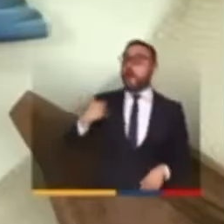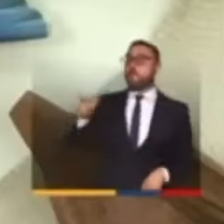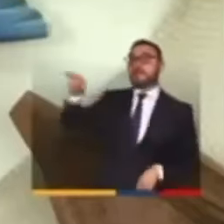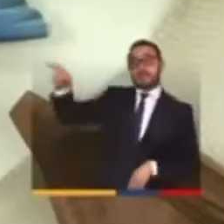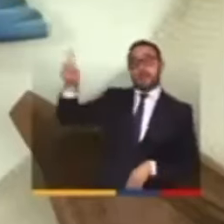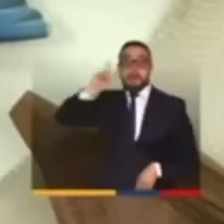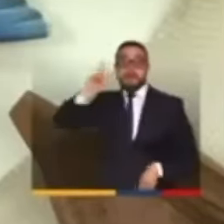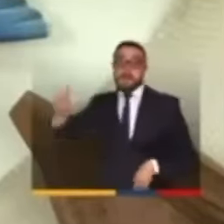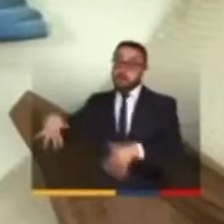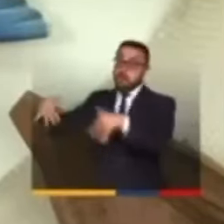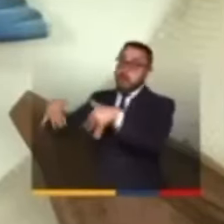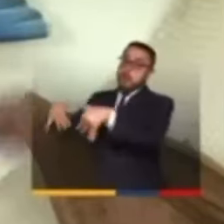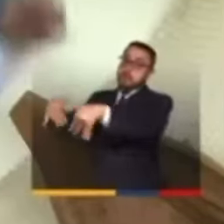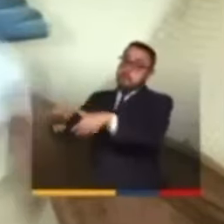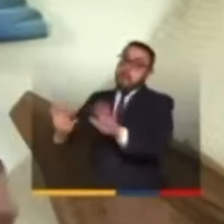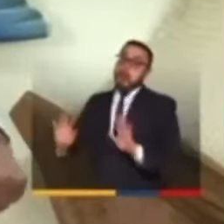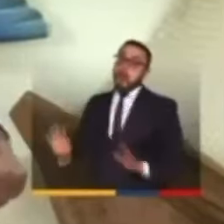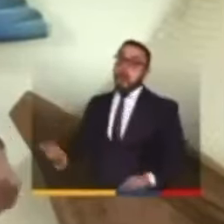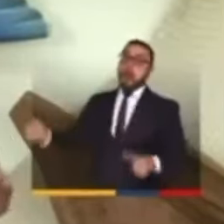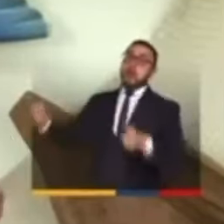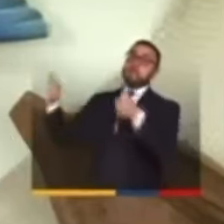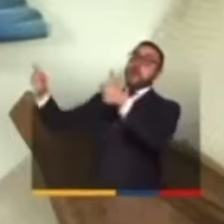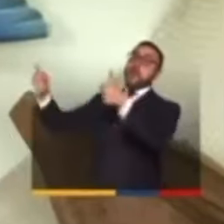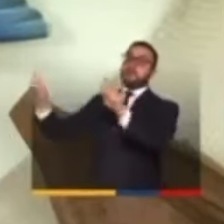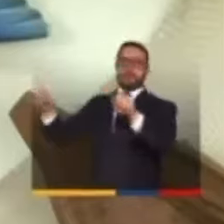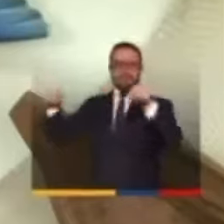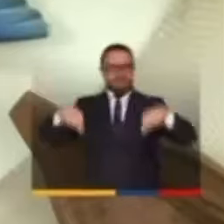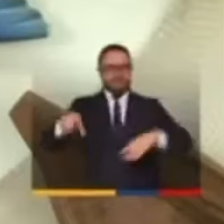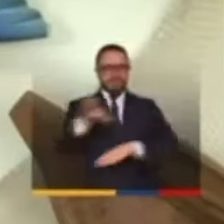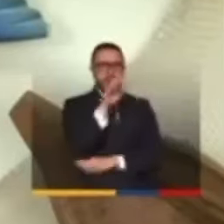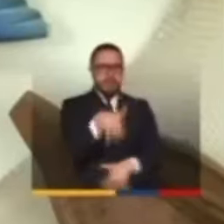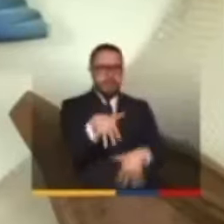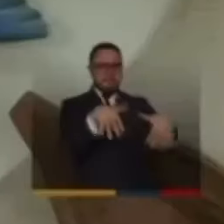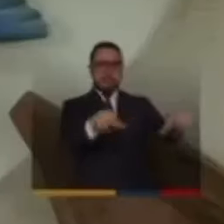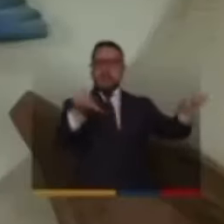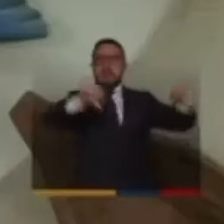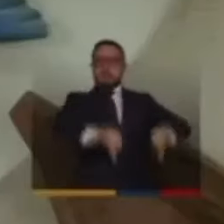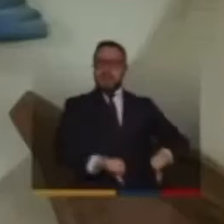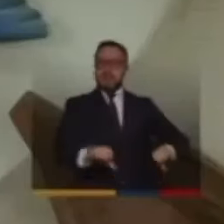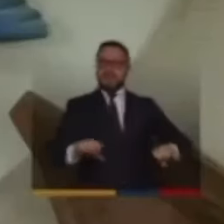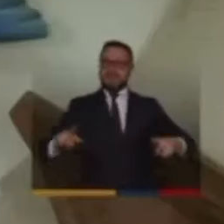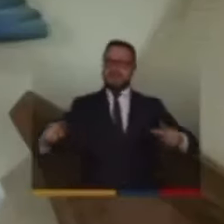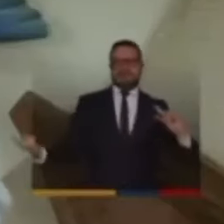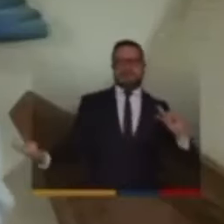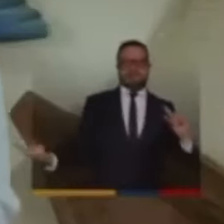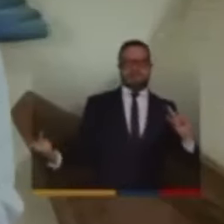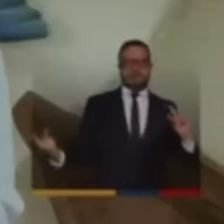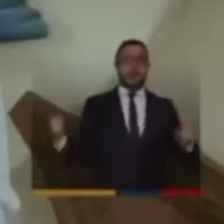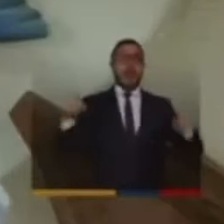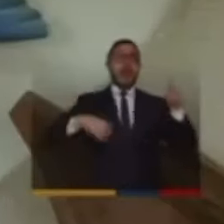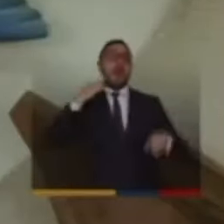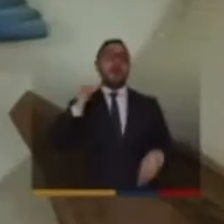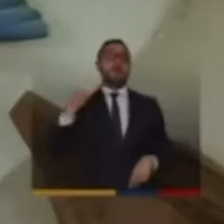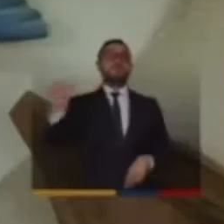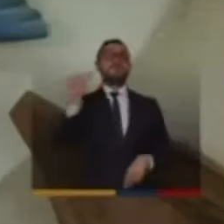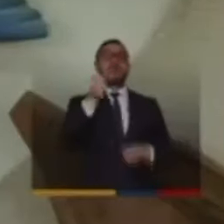Entonces lo miran como impávidas, ¿no? Porque está siendo